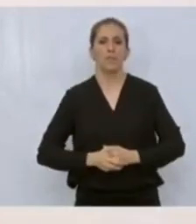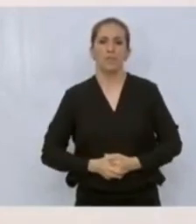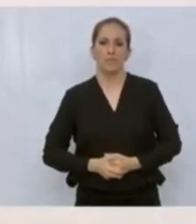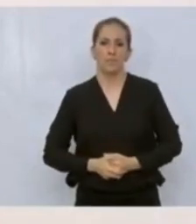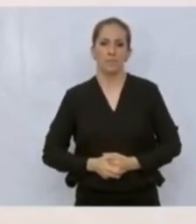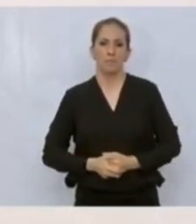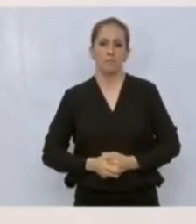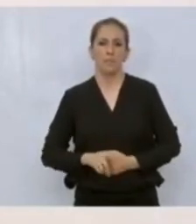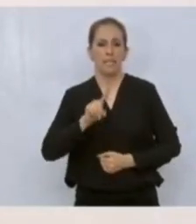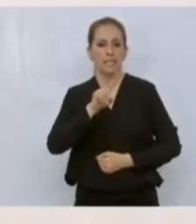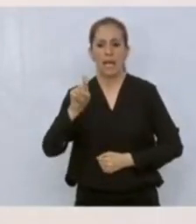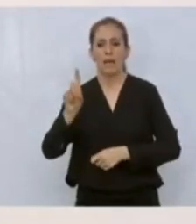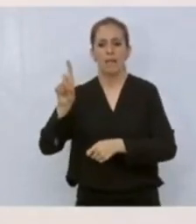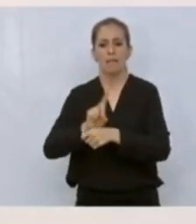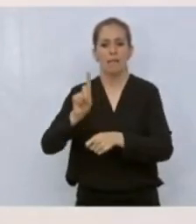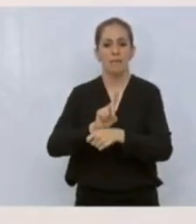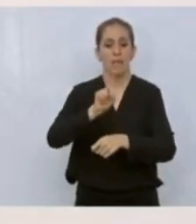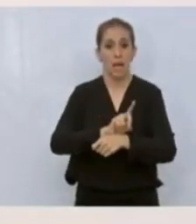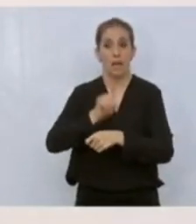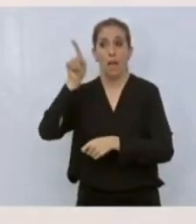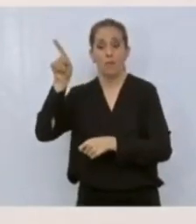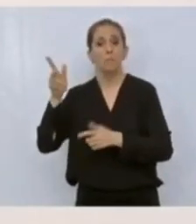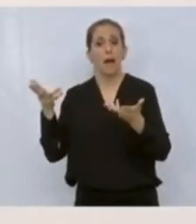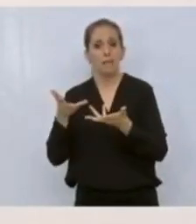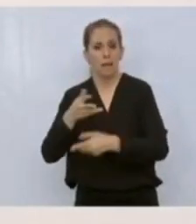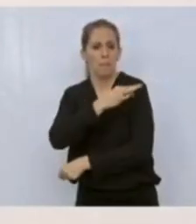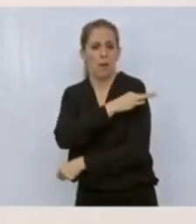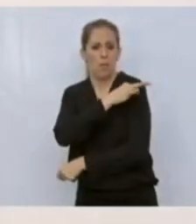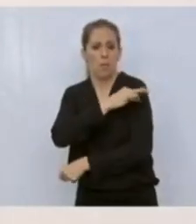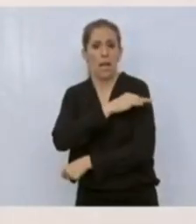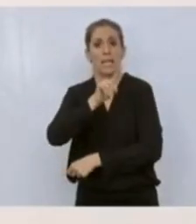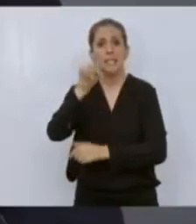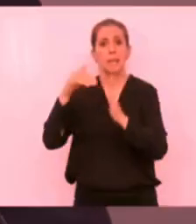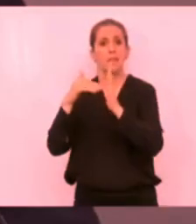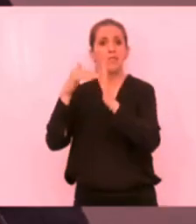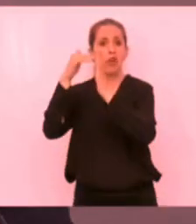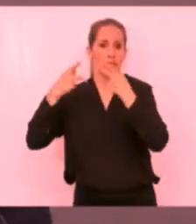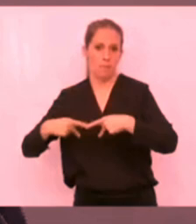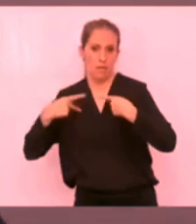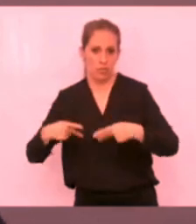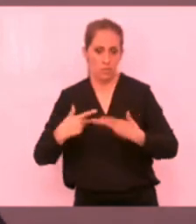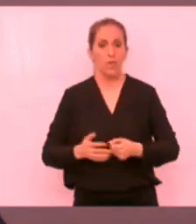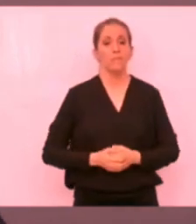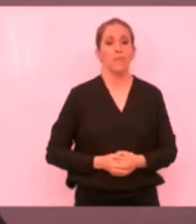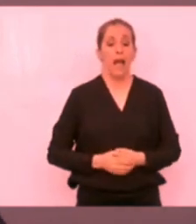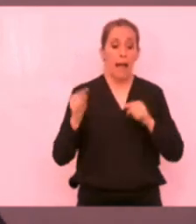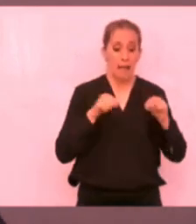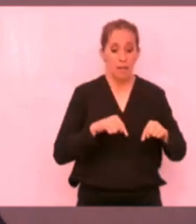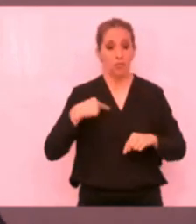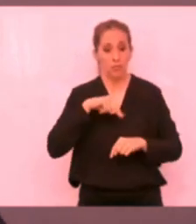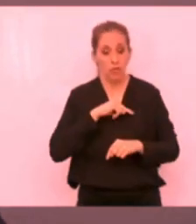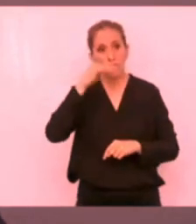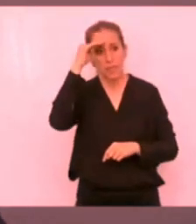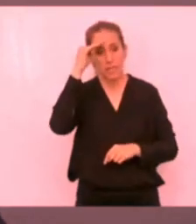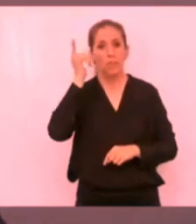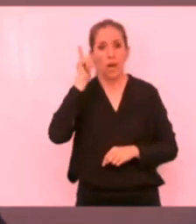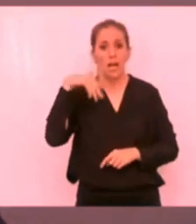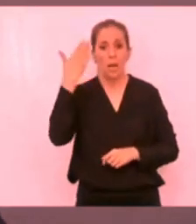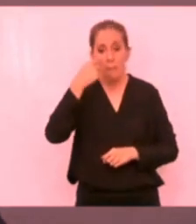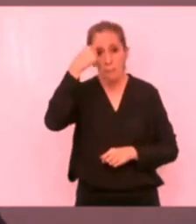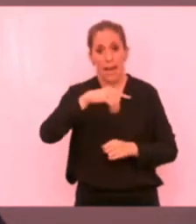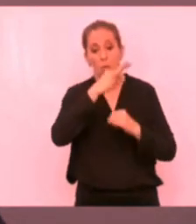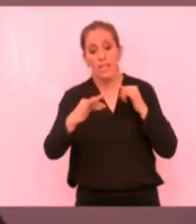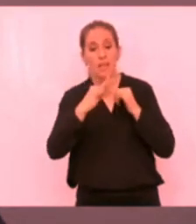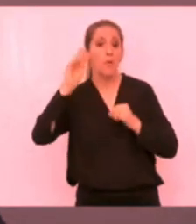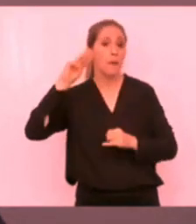en 100 días a 100 millones de personas. Nosotros queremos para finales de marzo tener vacunados a